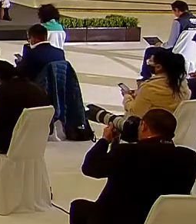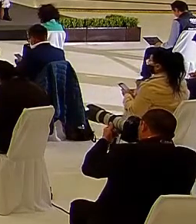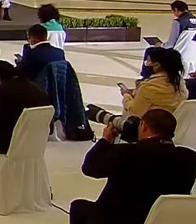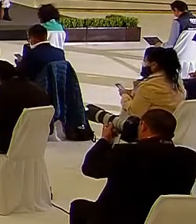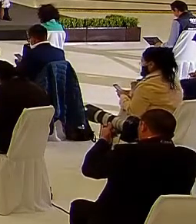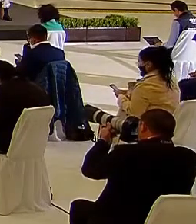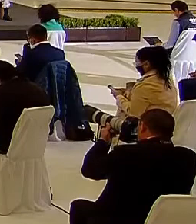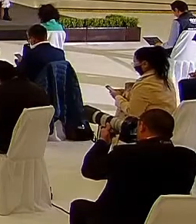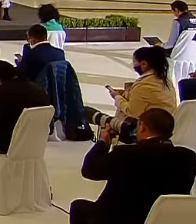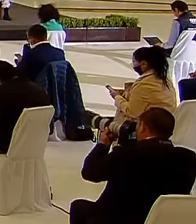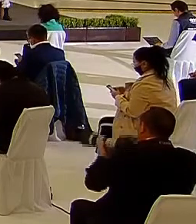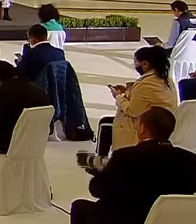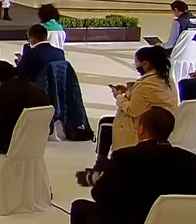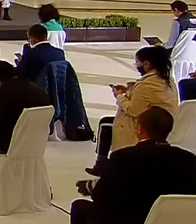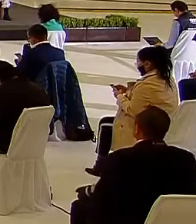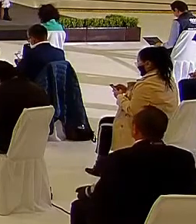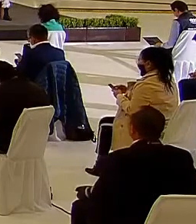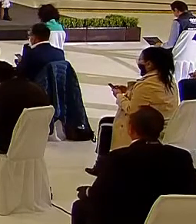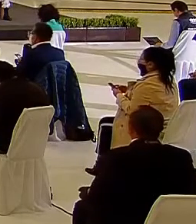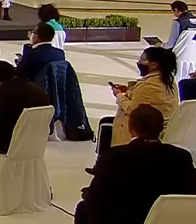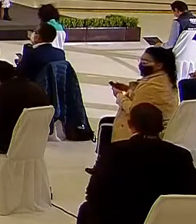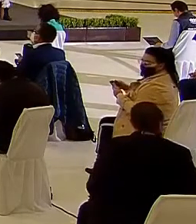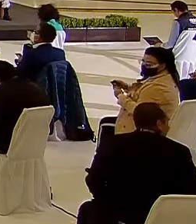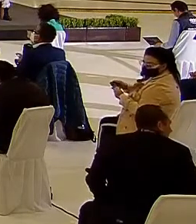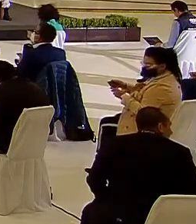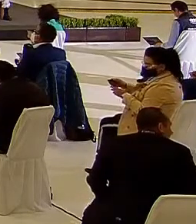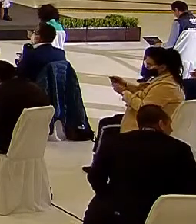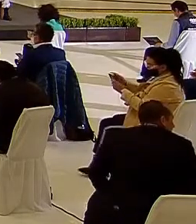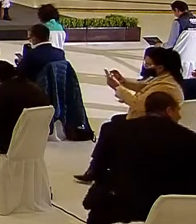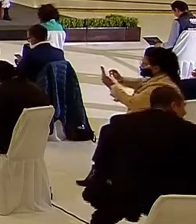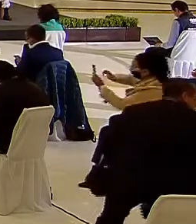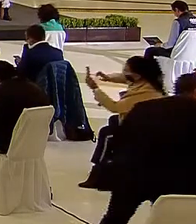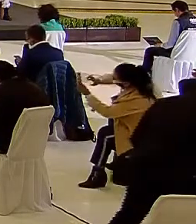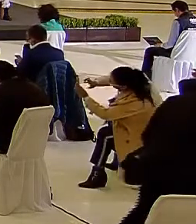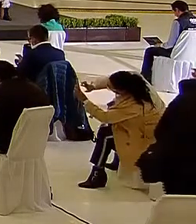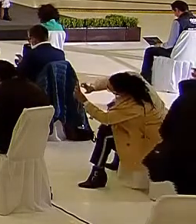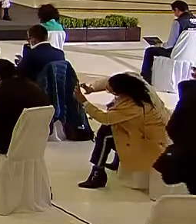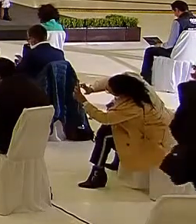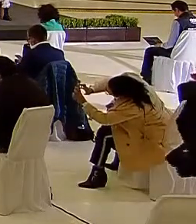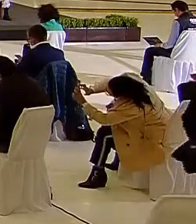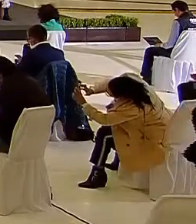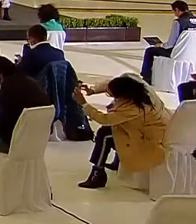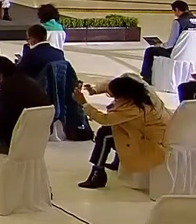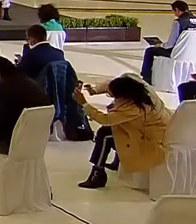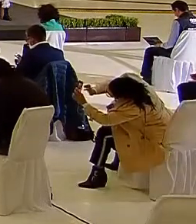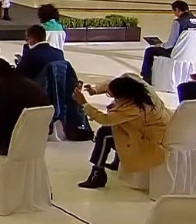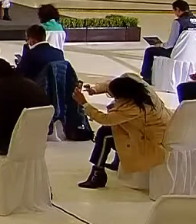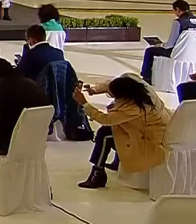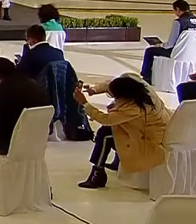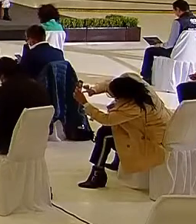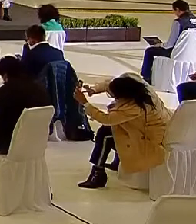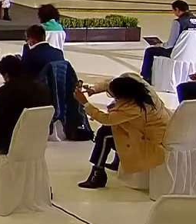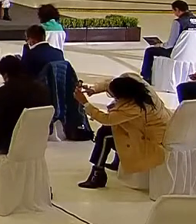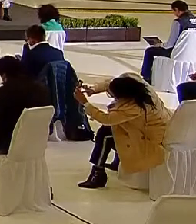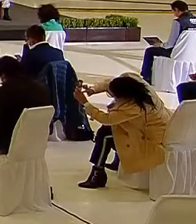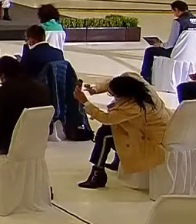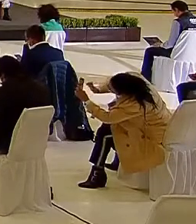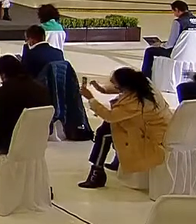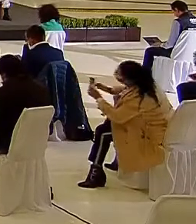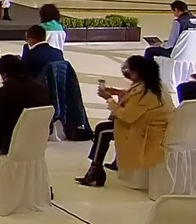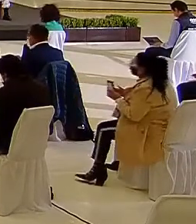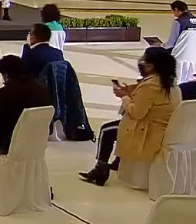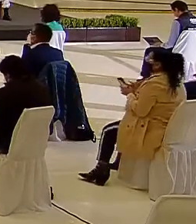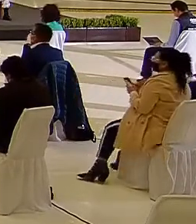con oportunidad, y también lo pueden observar el día de hoy, el avión conocido como avión presidencial ya se encuentra en